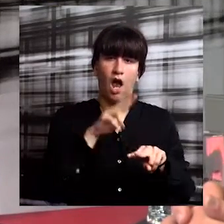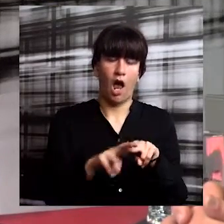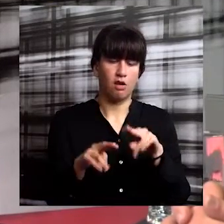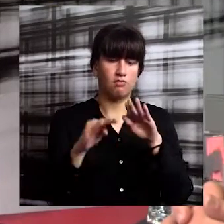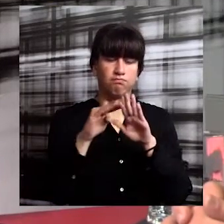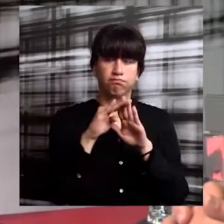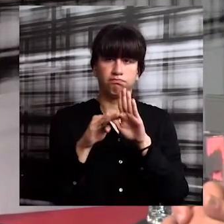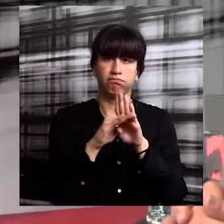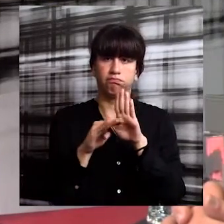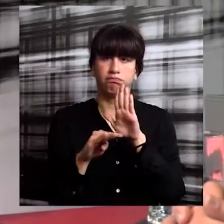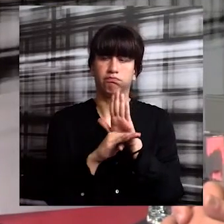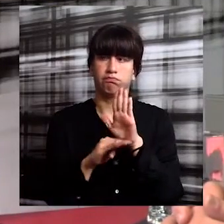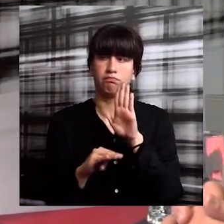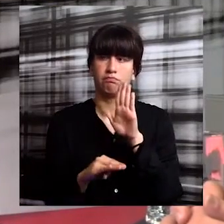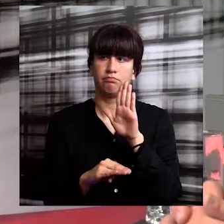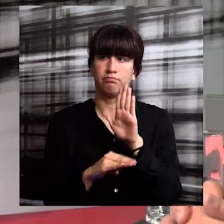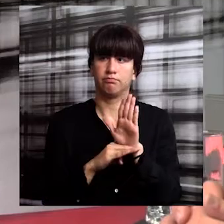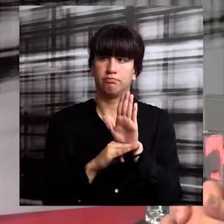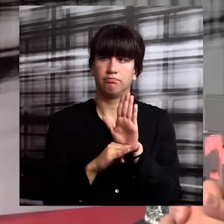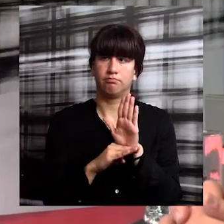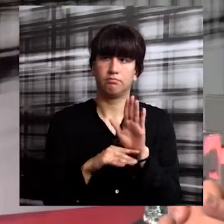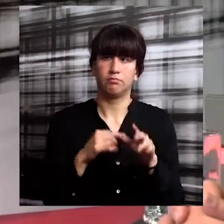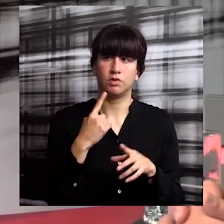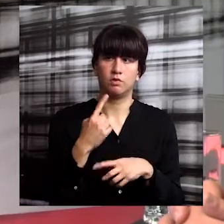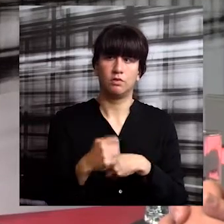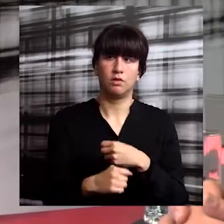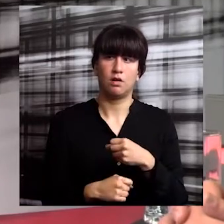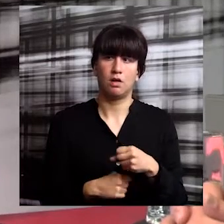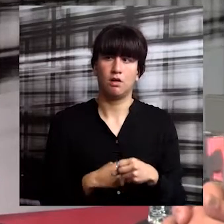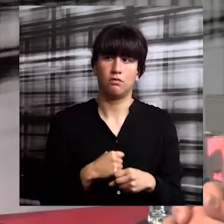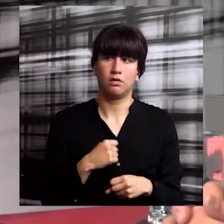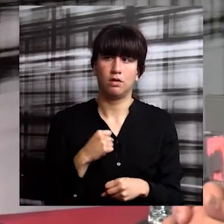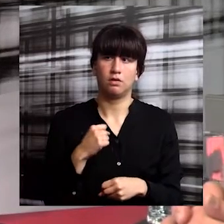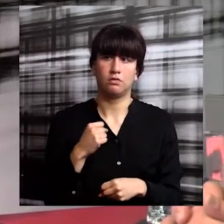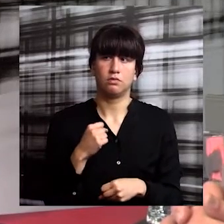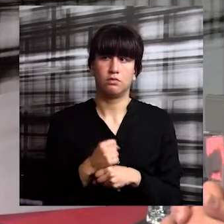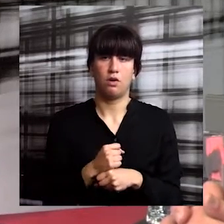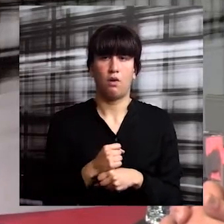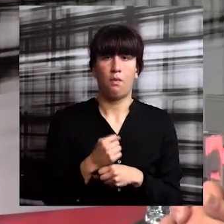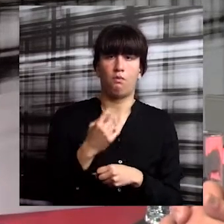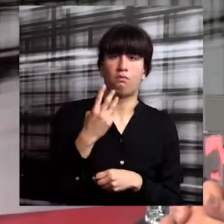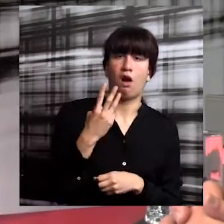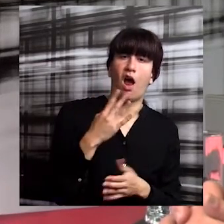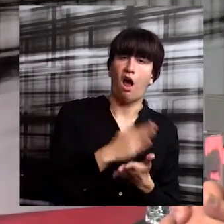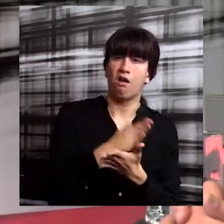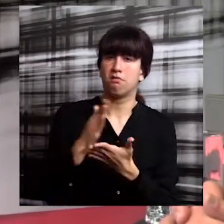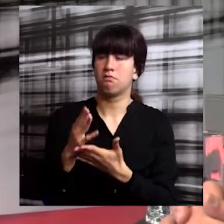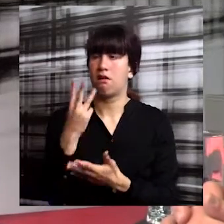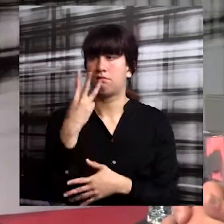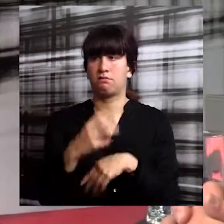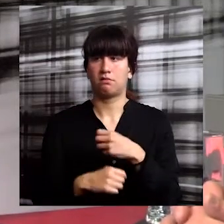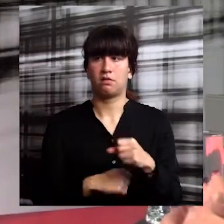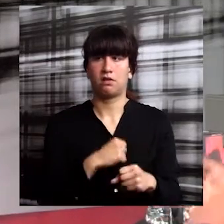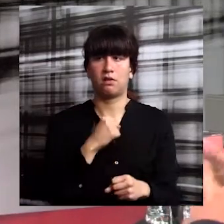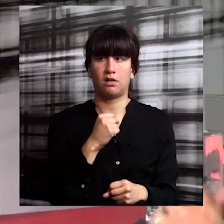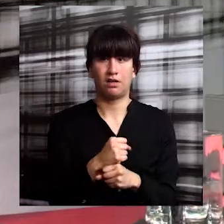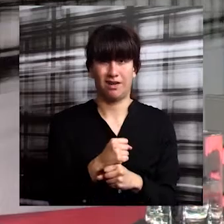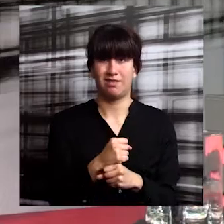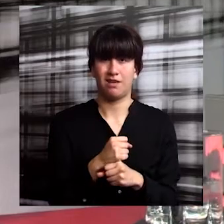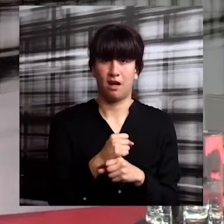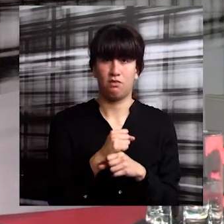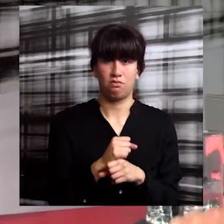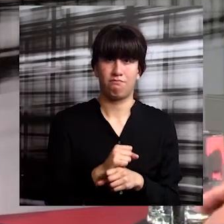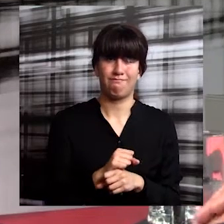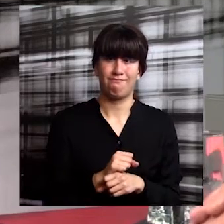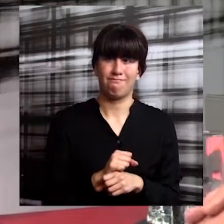se firma el contrato, 1 año. En total podríamos, si somos eficientes, 3 años. Pero lo importante aquí es tener éxito en la licitación. Y para tener éxito en una